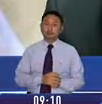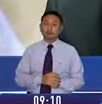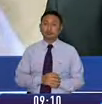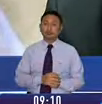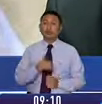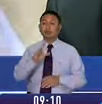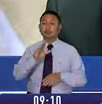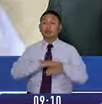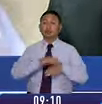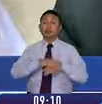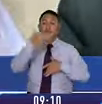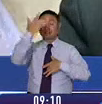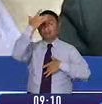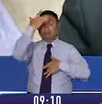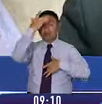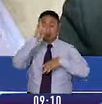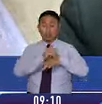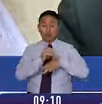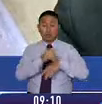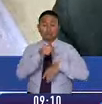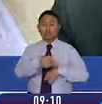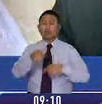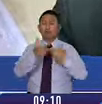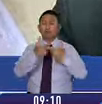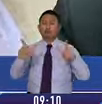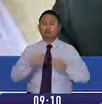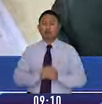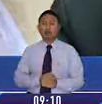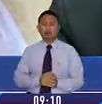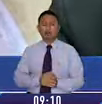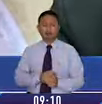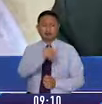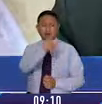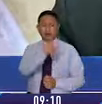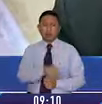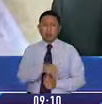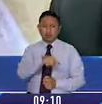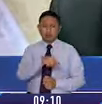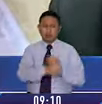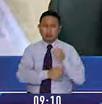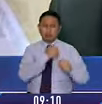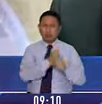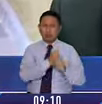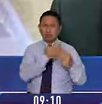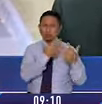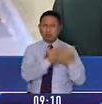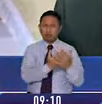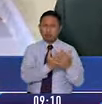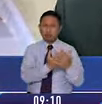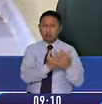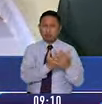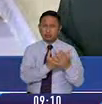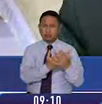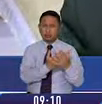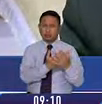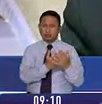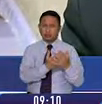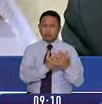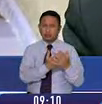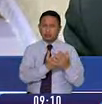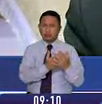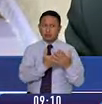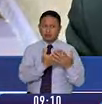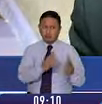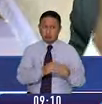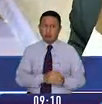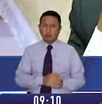médica se les otorgue la libertad a personas sentenciadas a pena, en condena